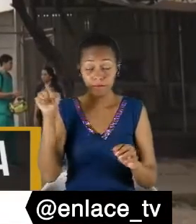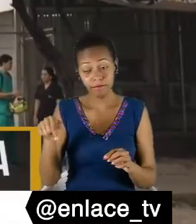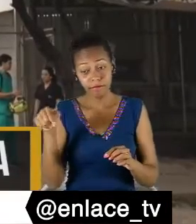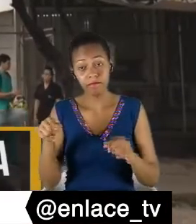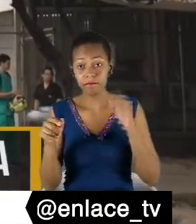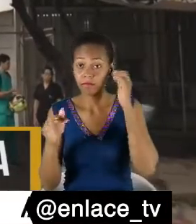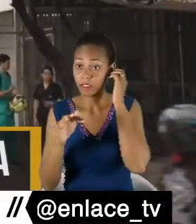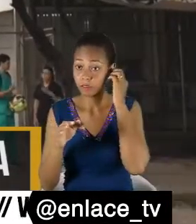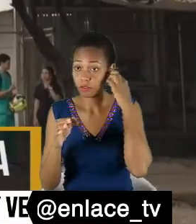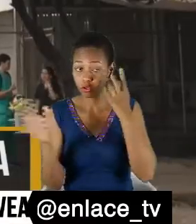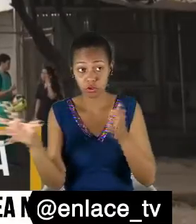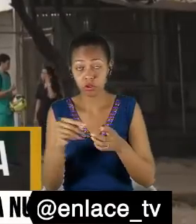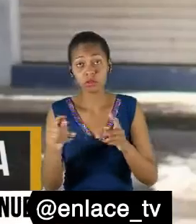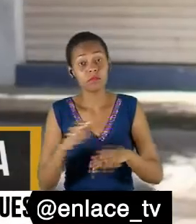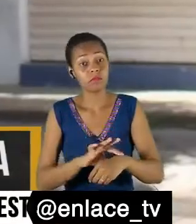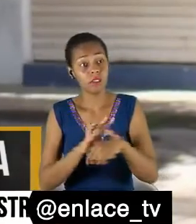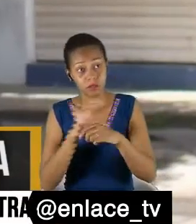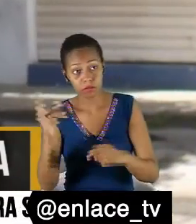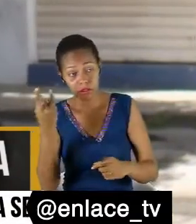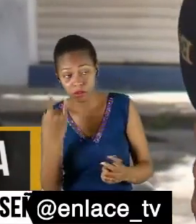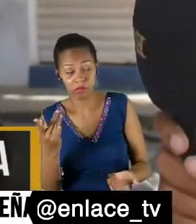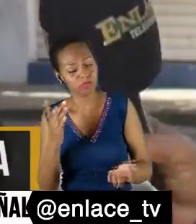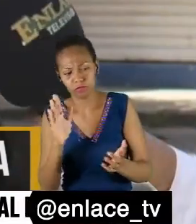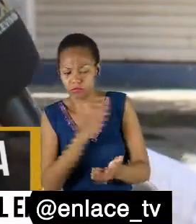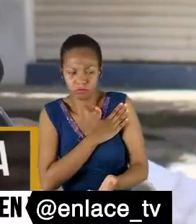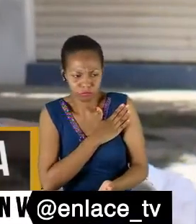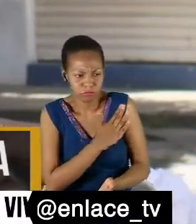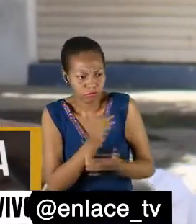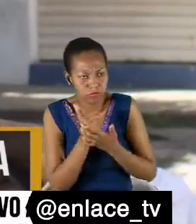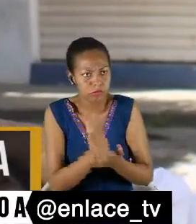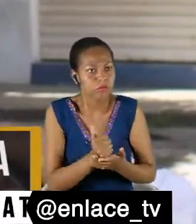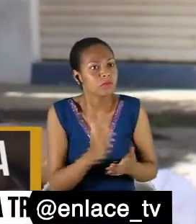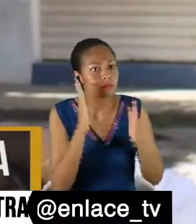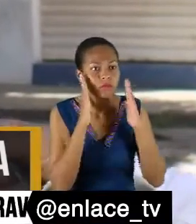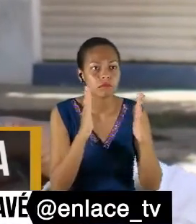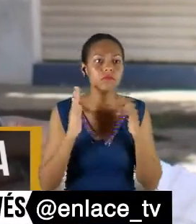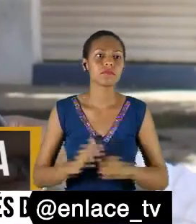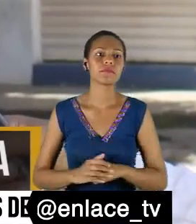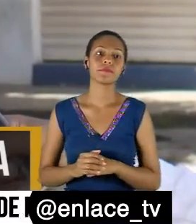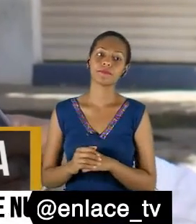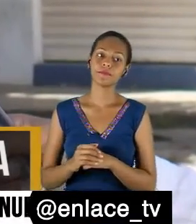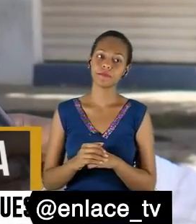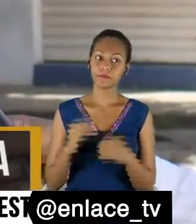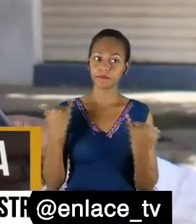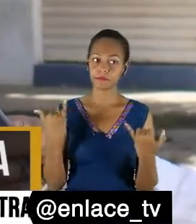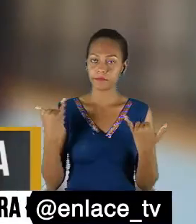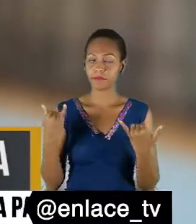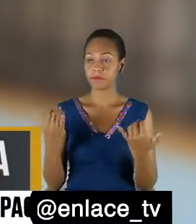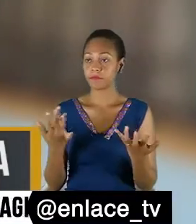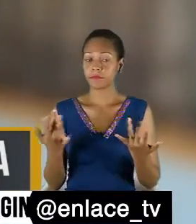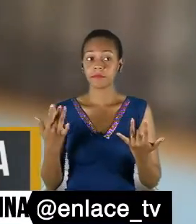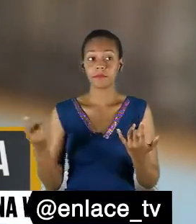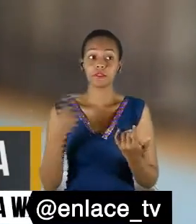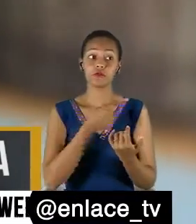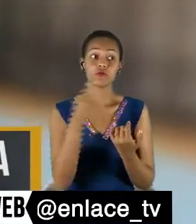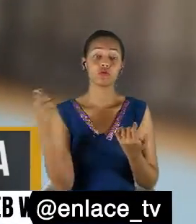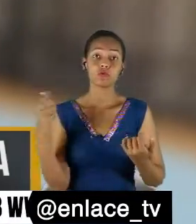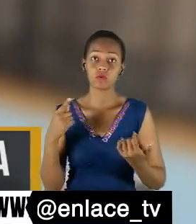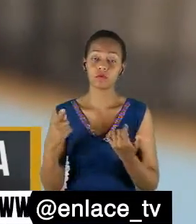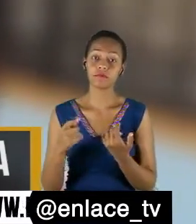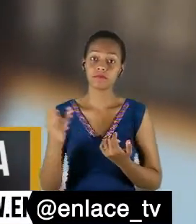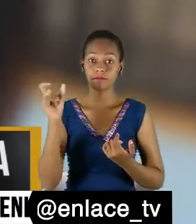para responder ante estos casos. ¿Todavía aquí atención médica? Sí, está esperando ahora el proceso de cirugía por parte de ortopedia para realizar